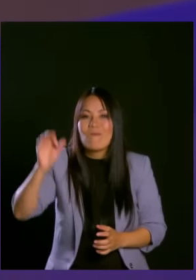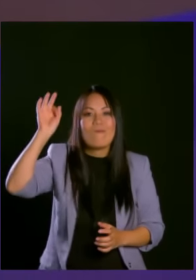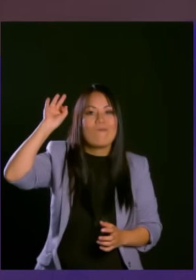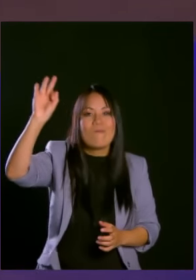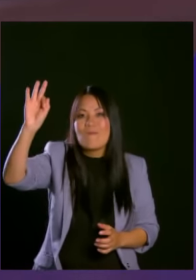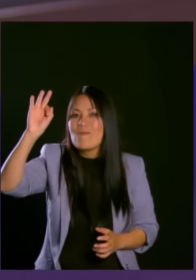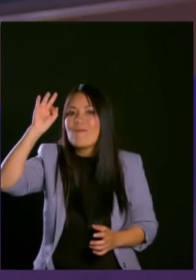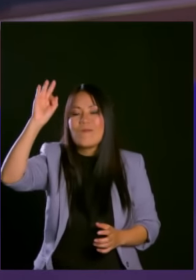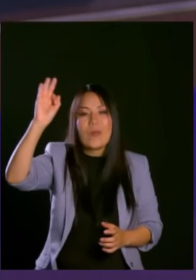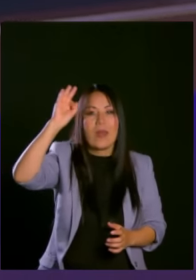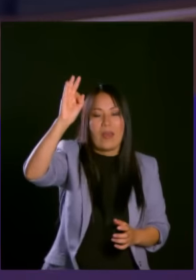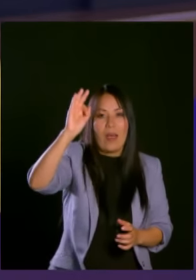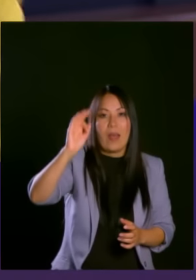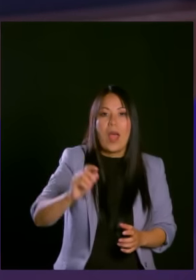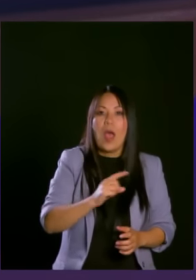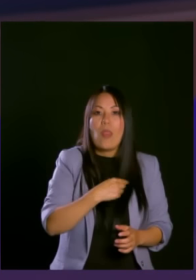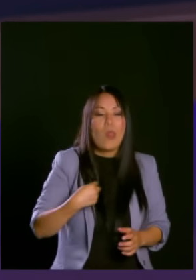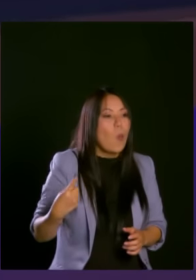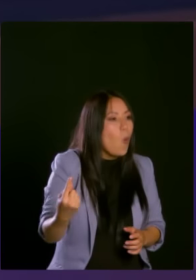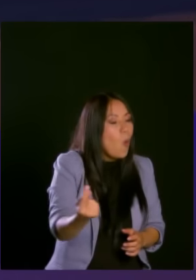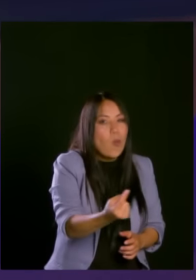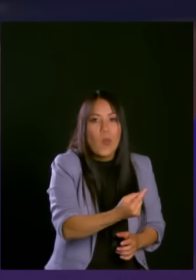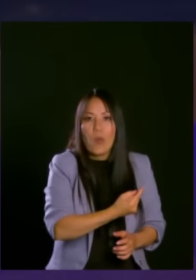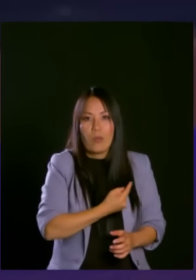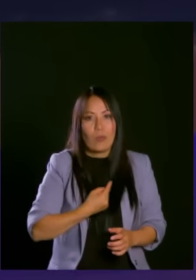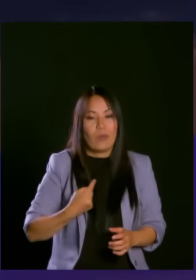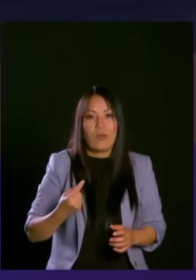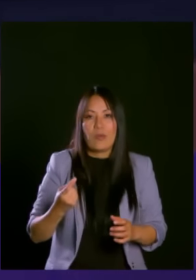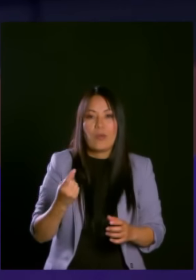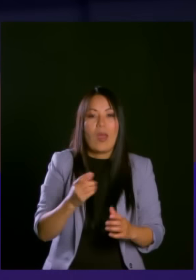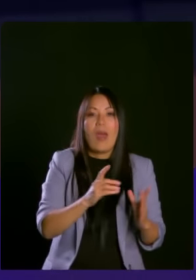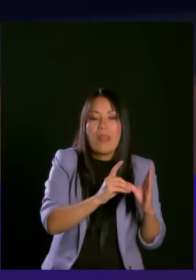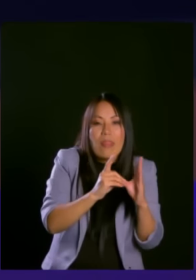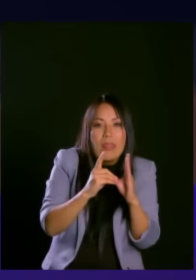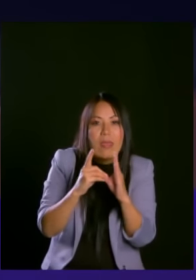Y todo el que quiera discipular debe adorar.